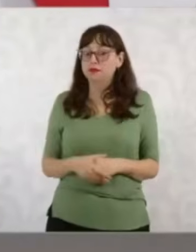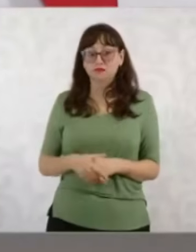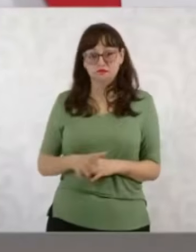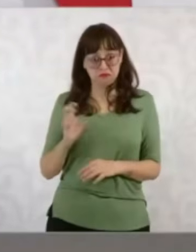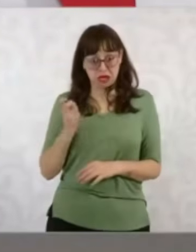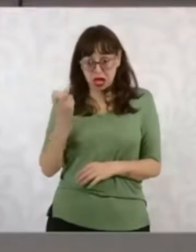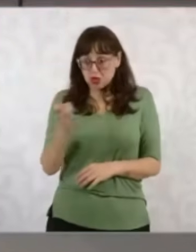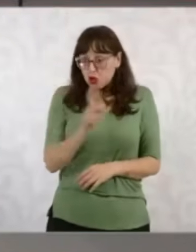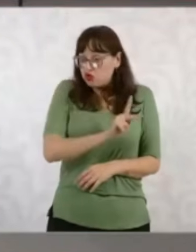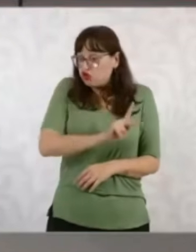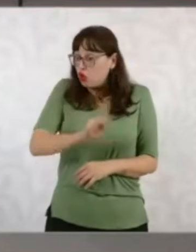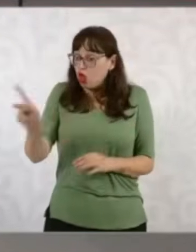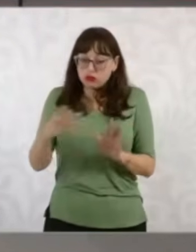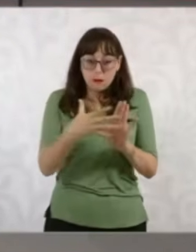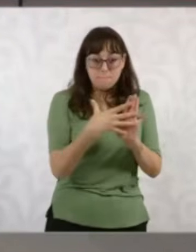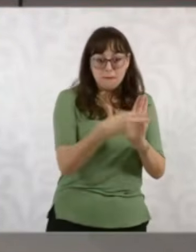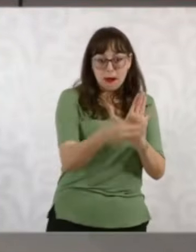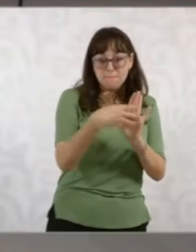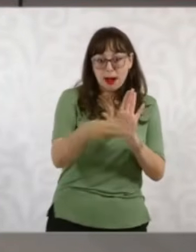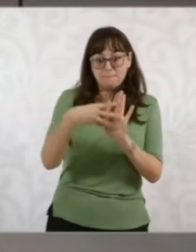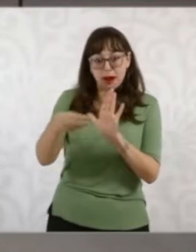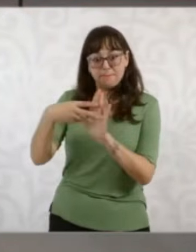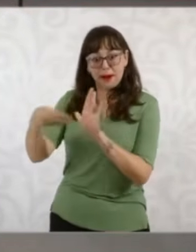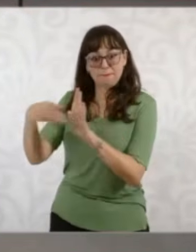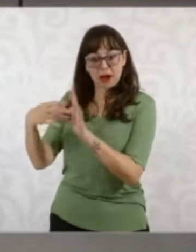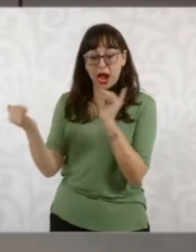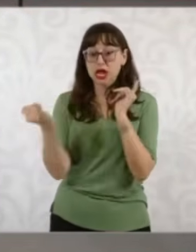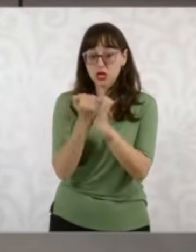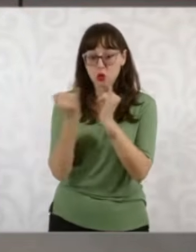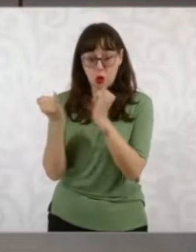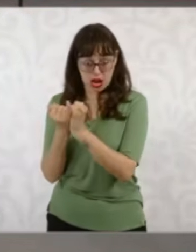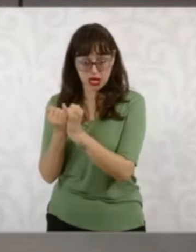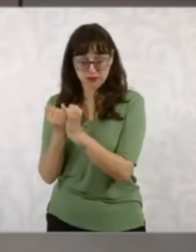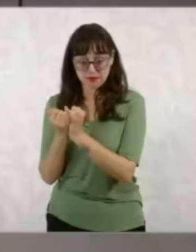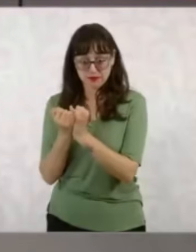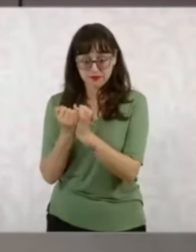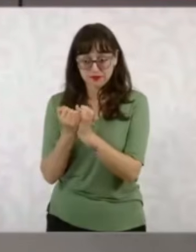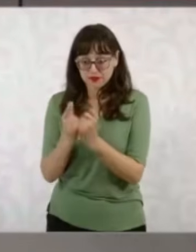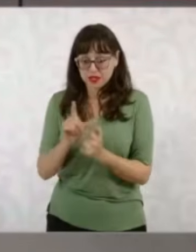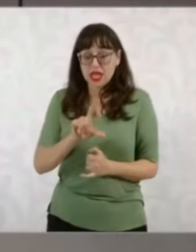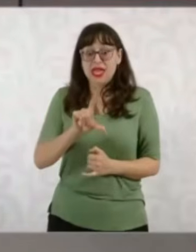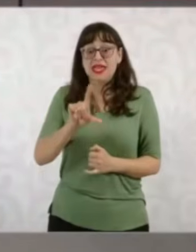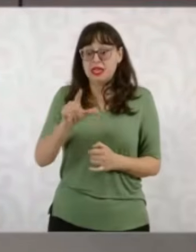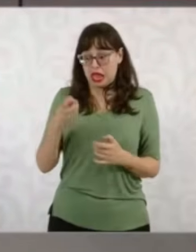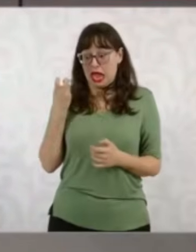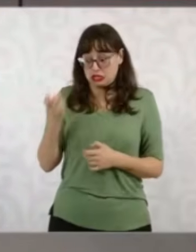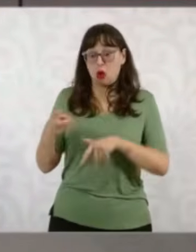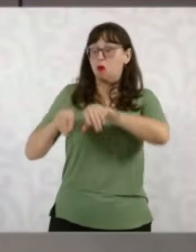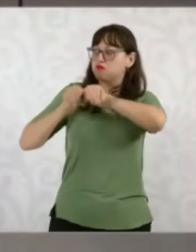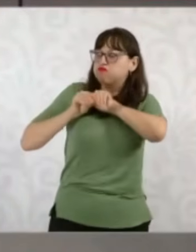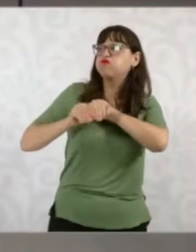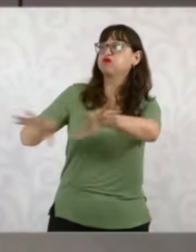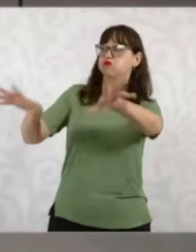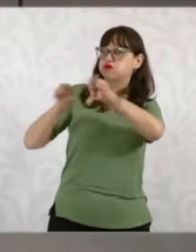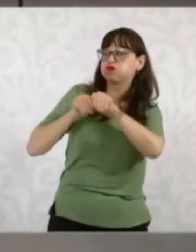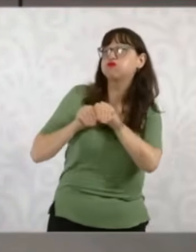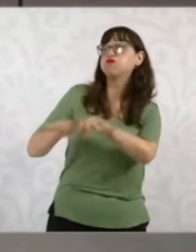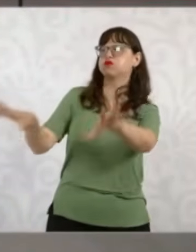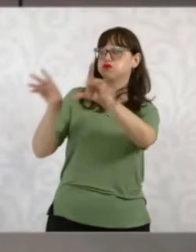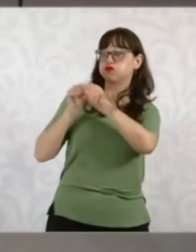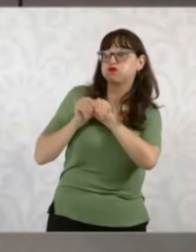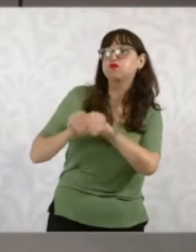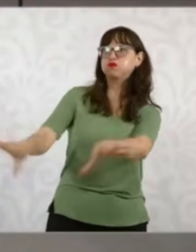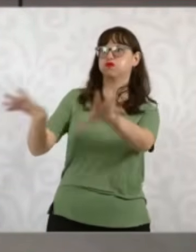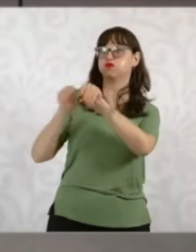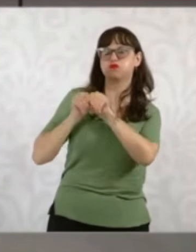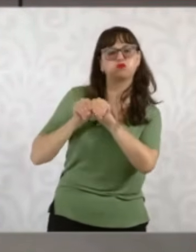sincronizado. Adelante. Y entonces, cuando estaba esta narrativa instalada en nuestro país